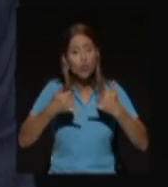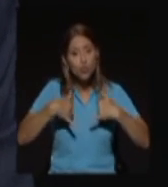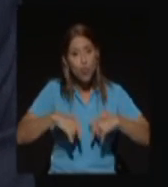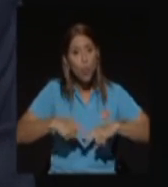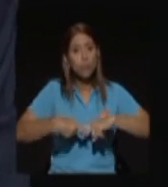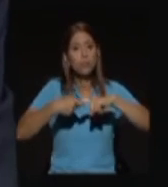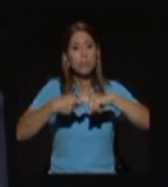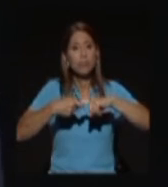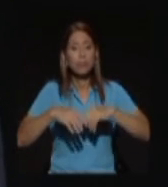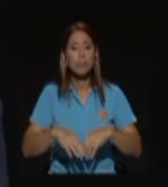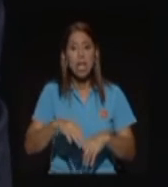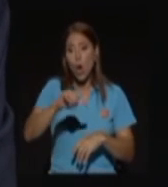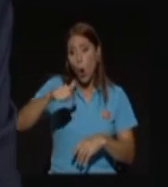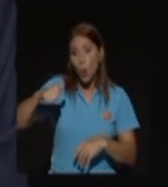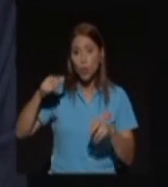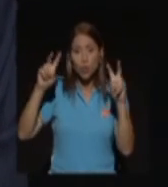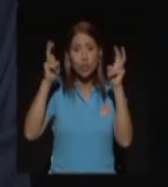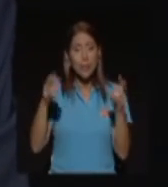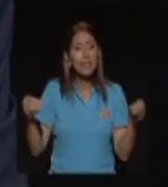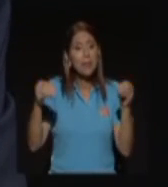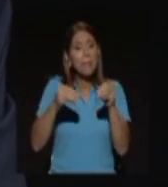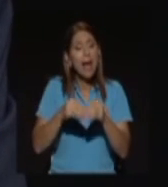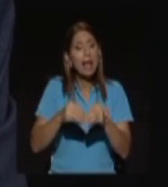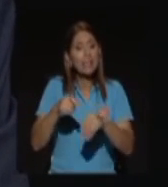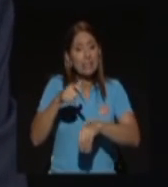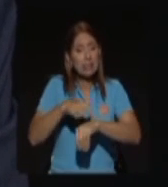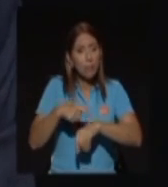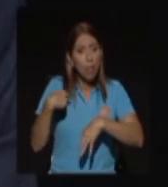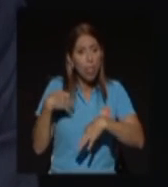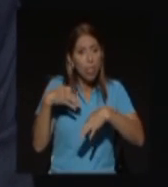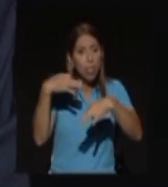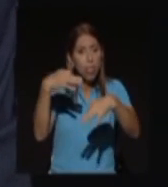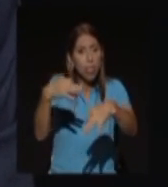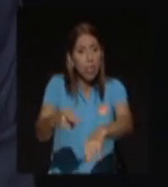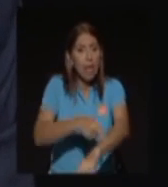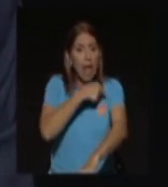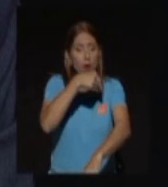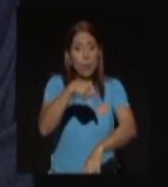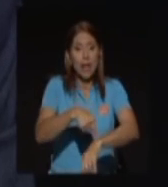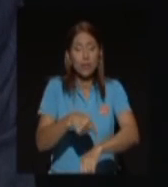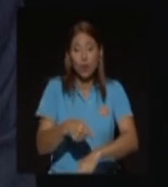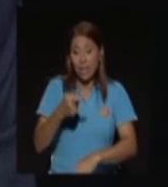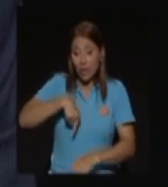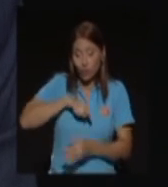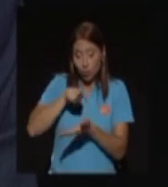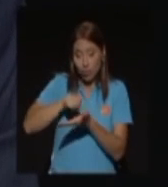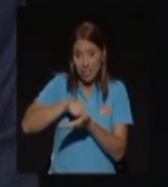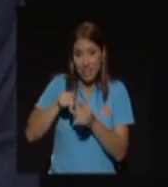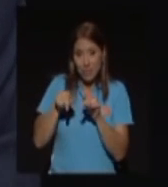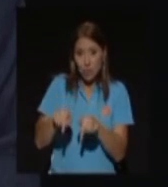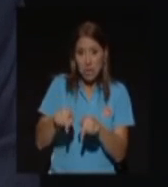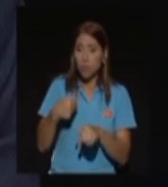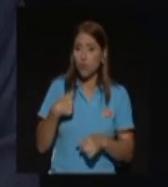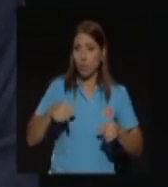pendiente. Y otros temas de mayor largo plazo que mencionábamos en el trabajo y que no he tocado, que